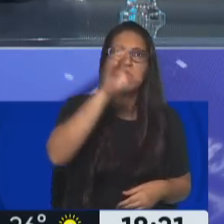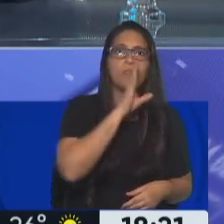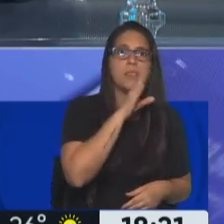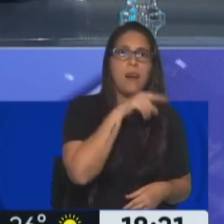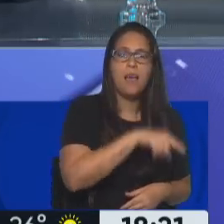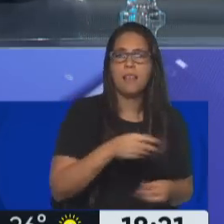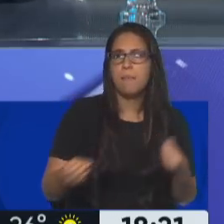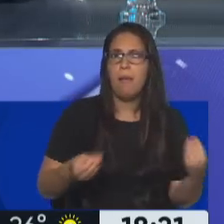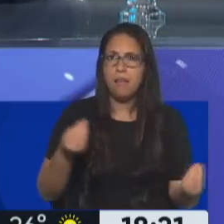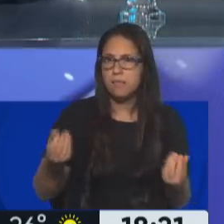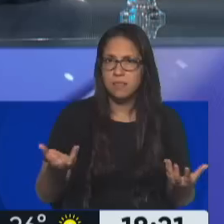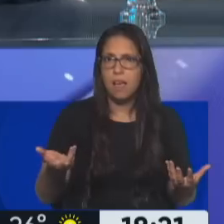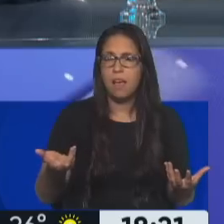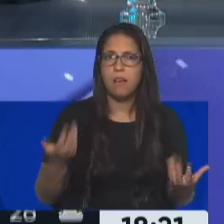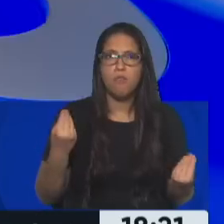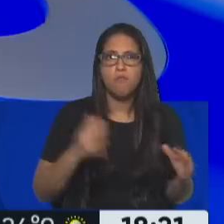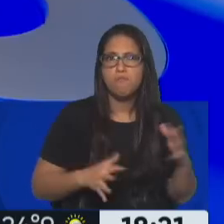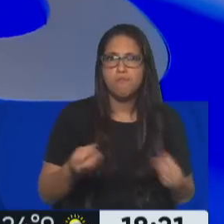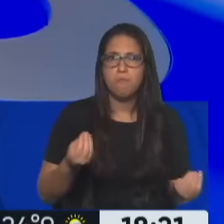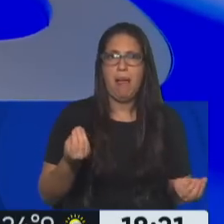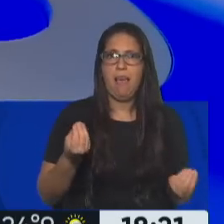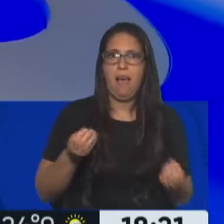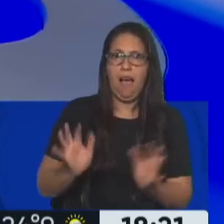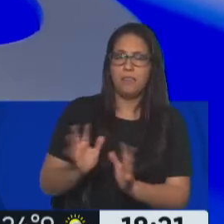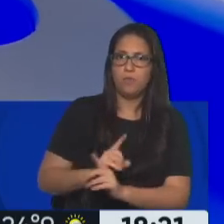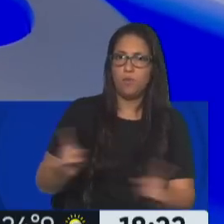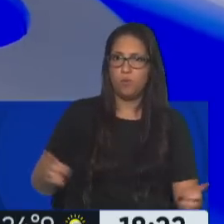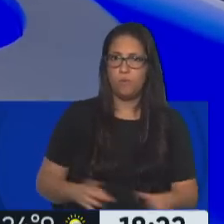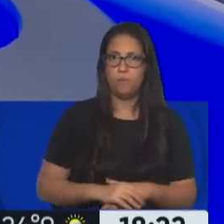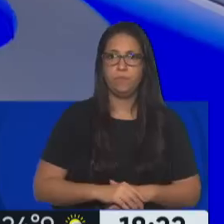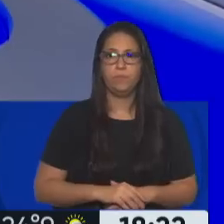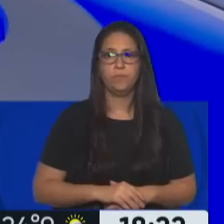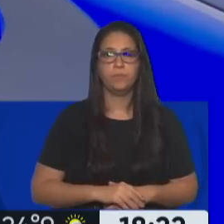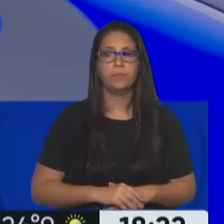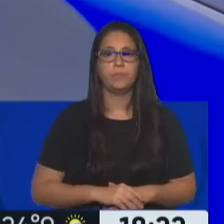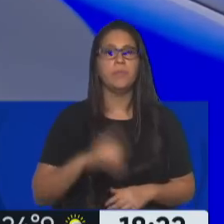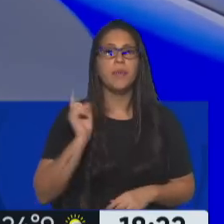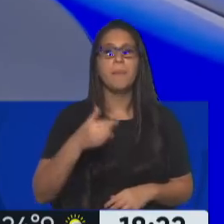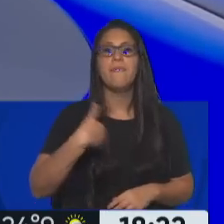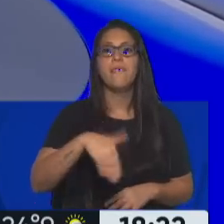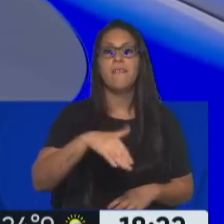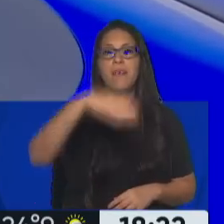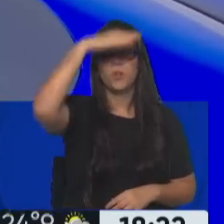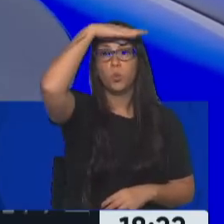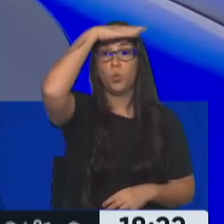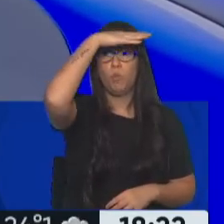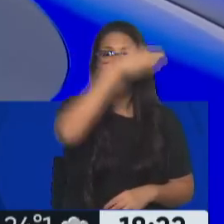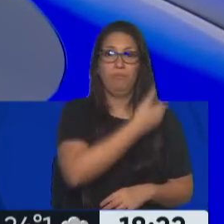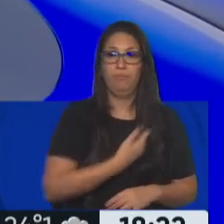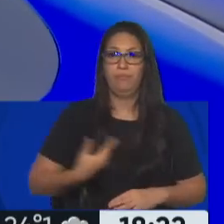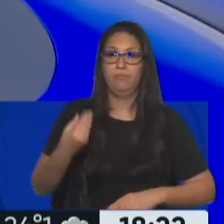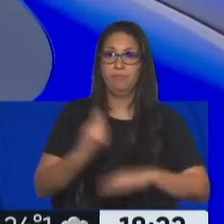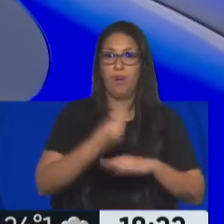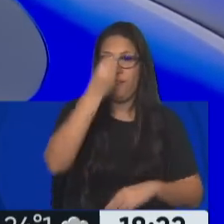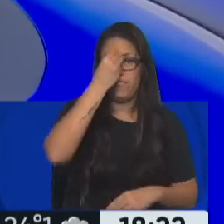Israel, para impedirlo, digamos. Totalmente, y estamos además a poco de la asunción de Donald Trump, pero